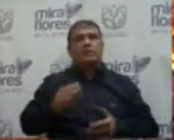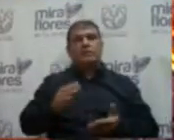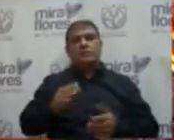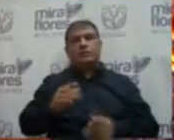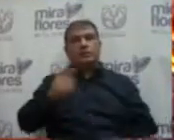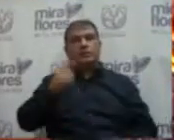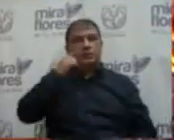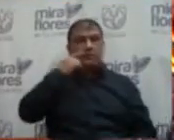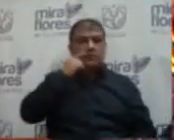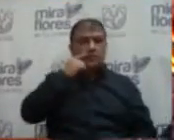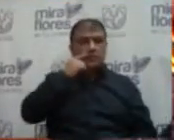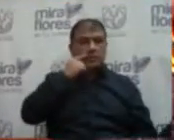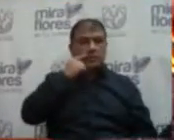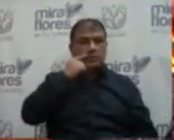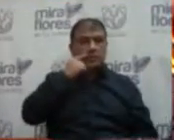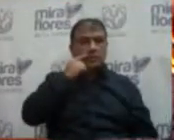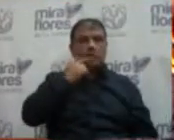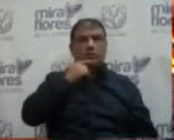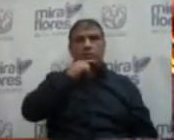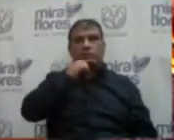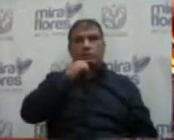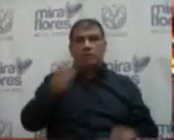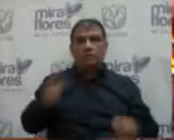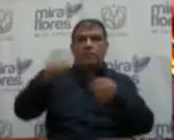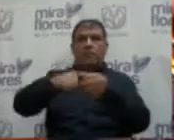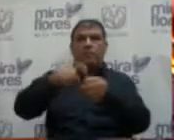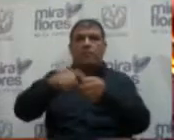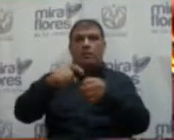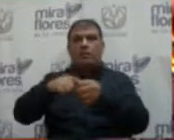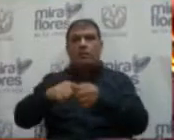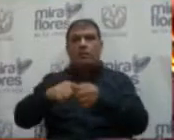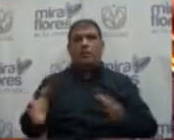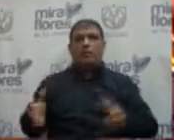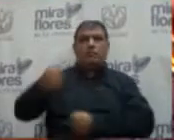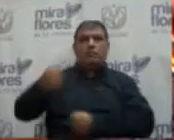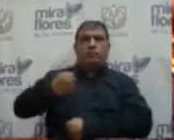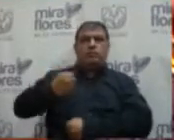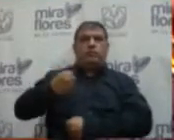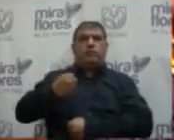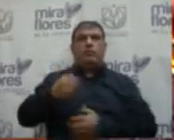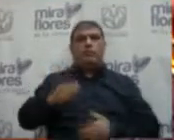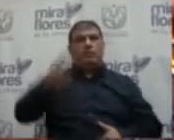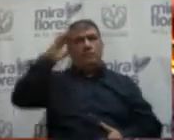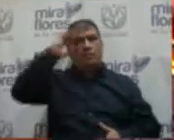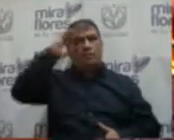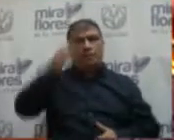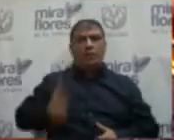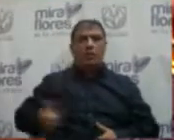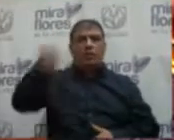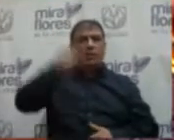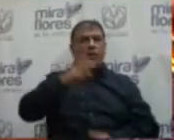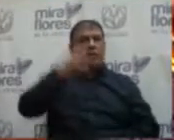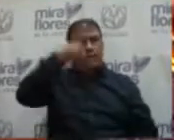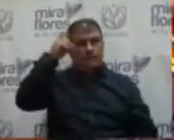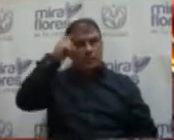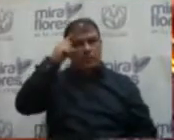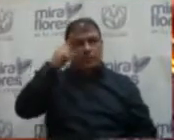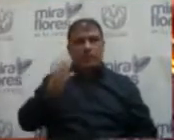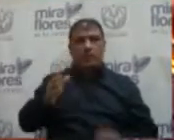Señores miembros de las Fuerzas Armadas, autoridades políticas,